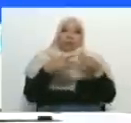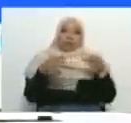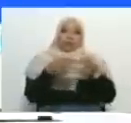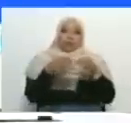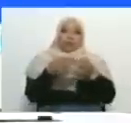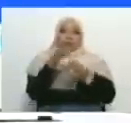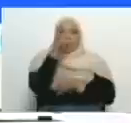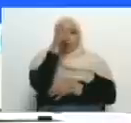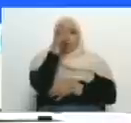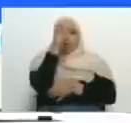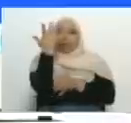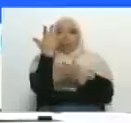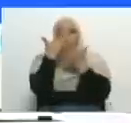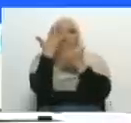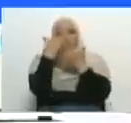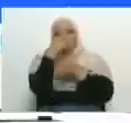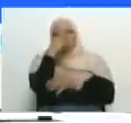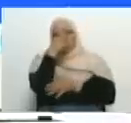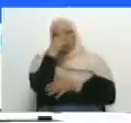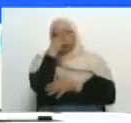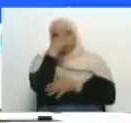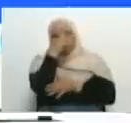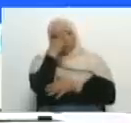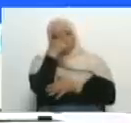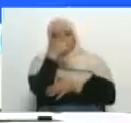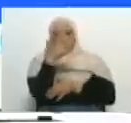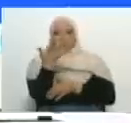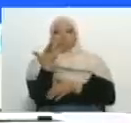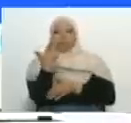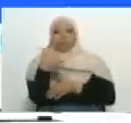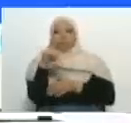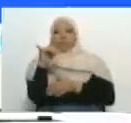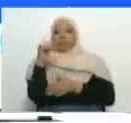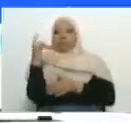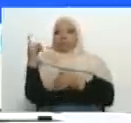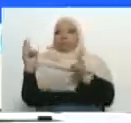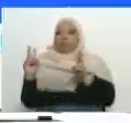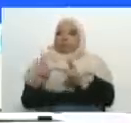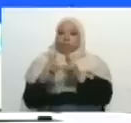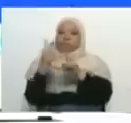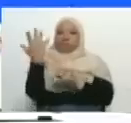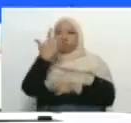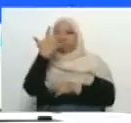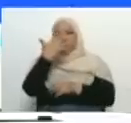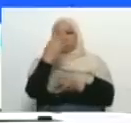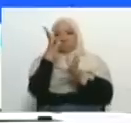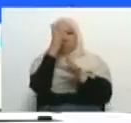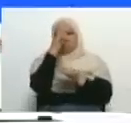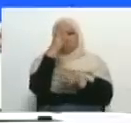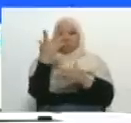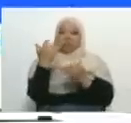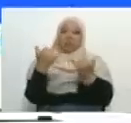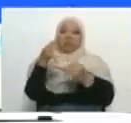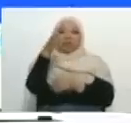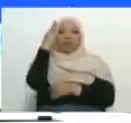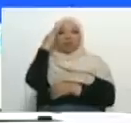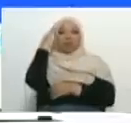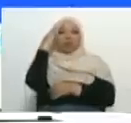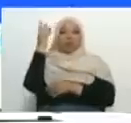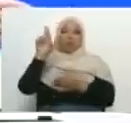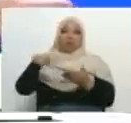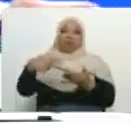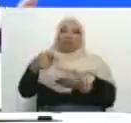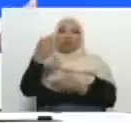burlándose de todos ellos. Burlándose en sus caras, Porque ya ellos sabían lo que